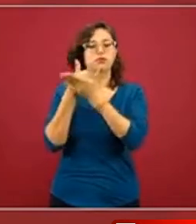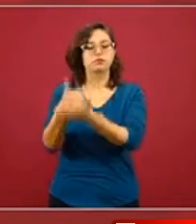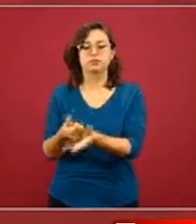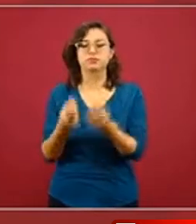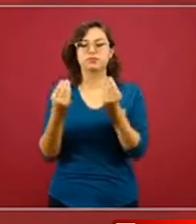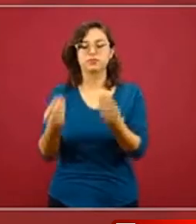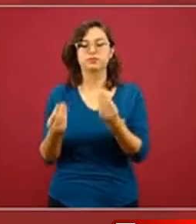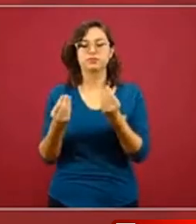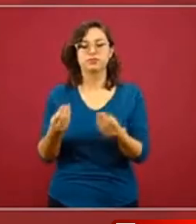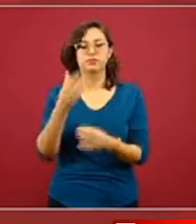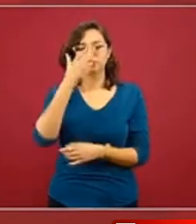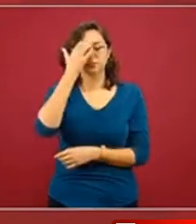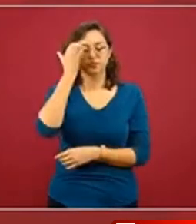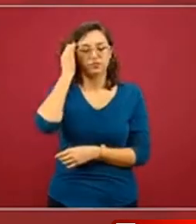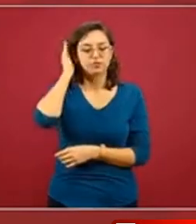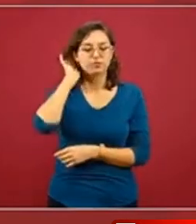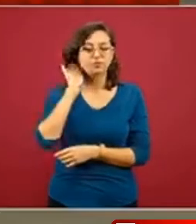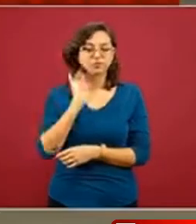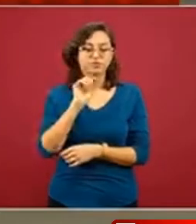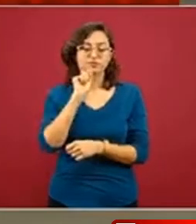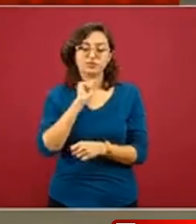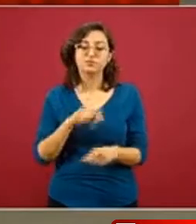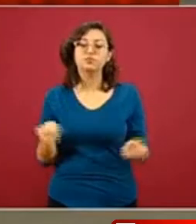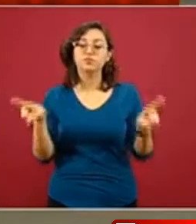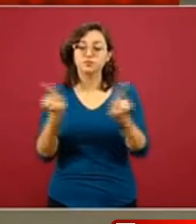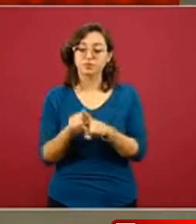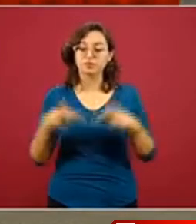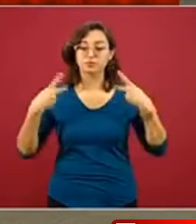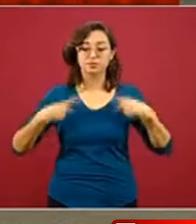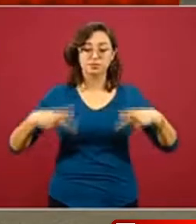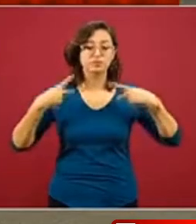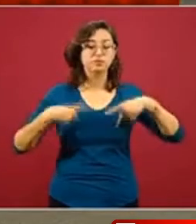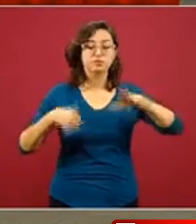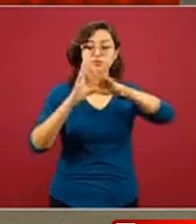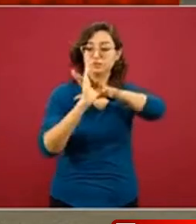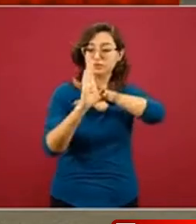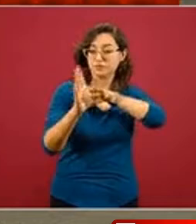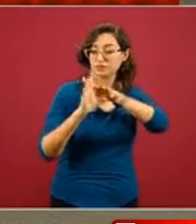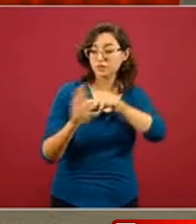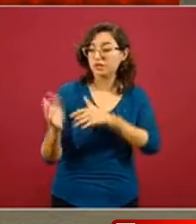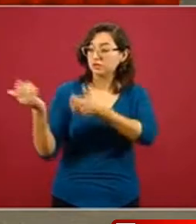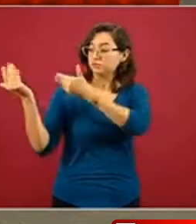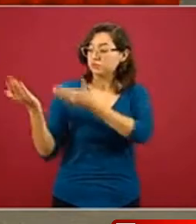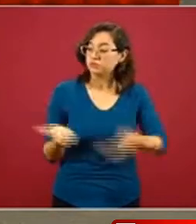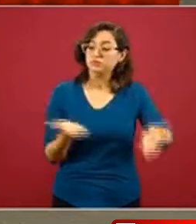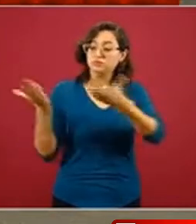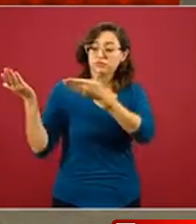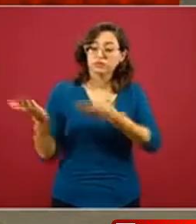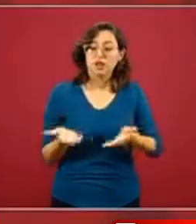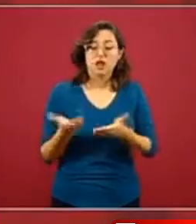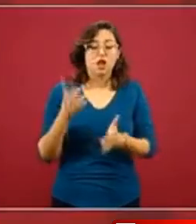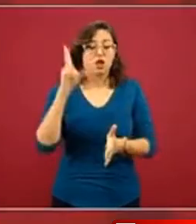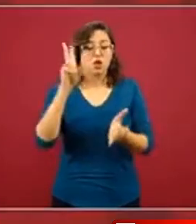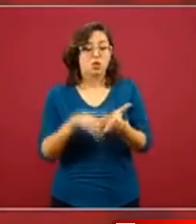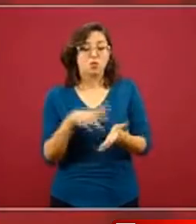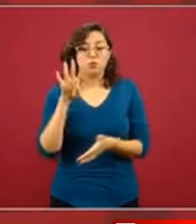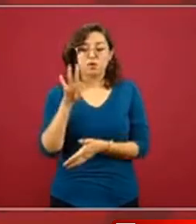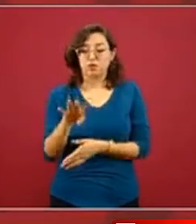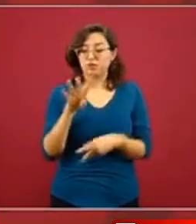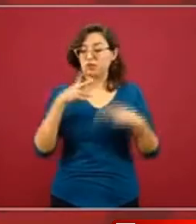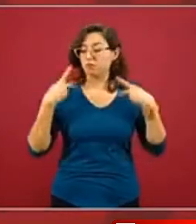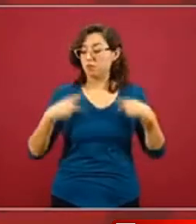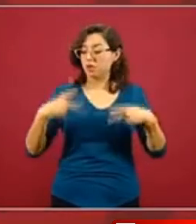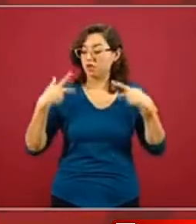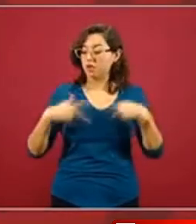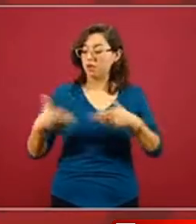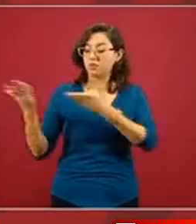sentido. También en las distintas caravanas de personas migrantes que ingresaron a México a lo largo de 2019 y